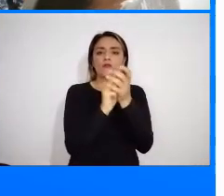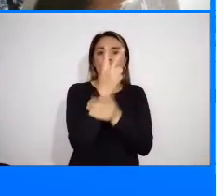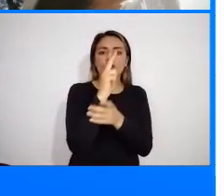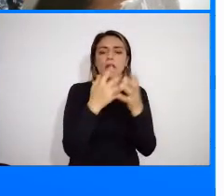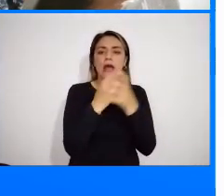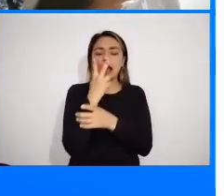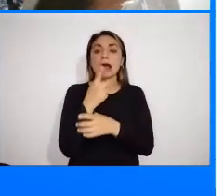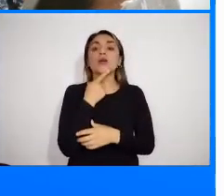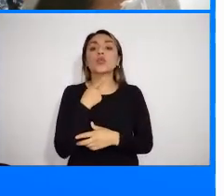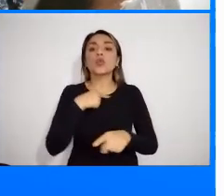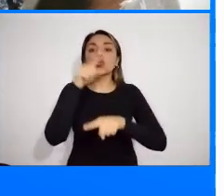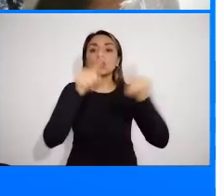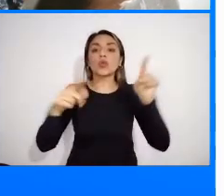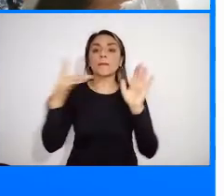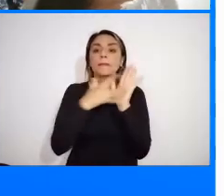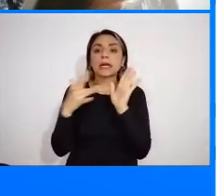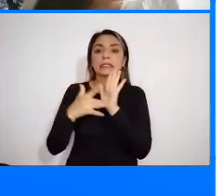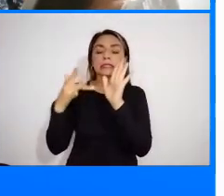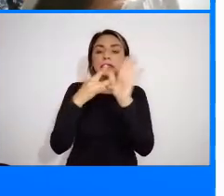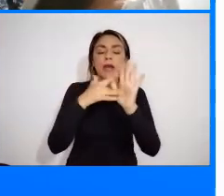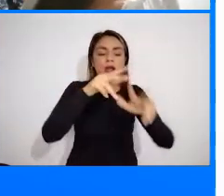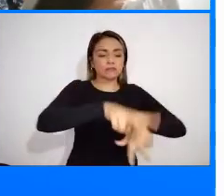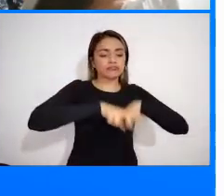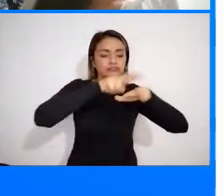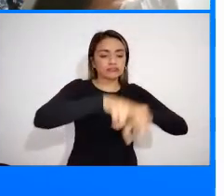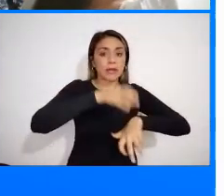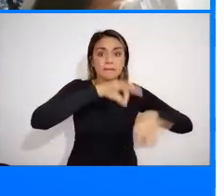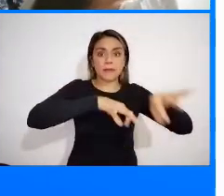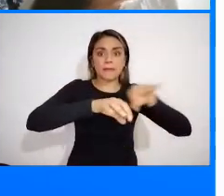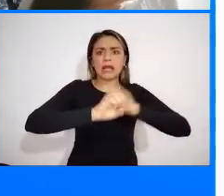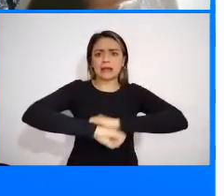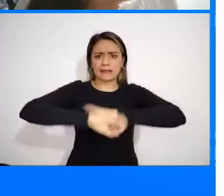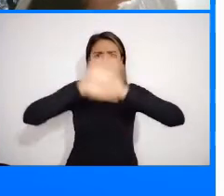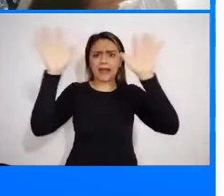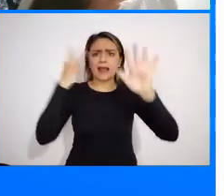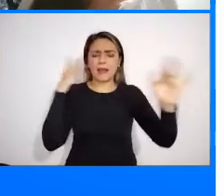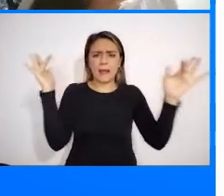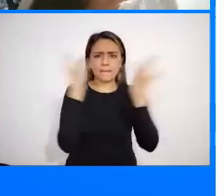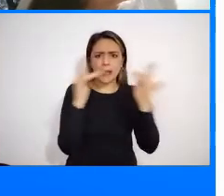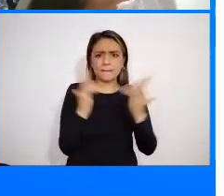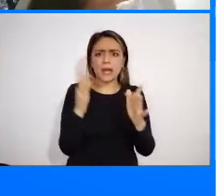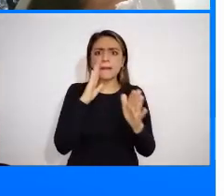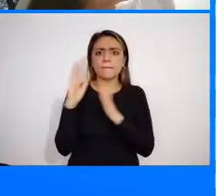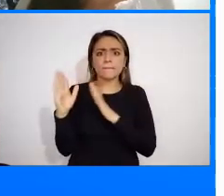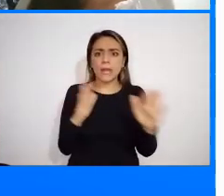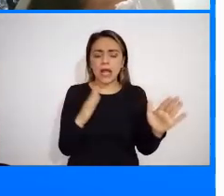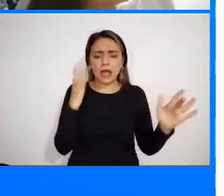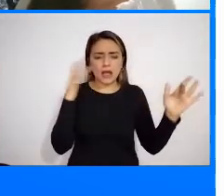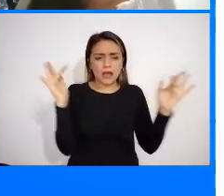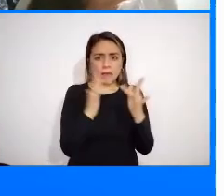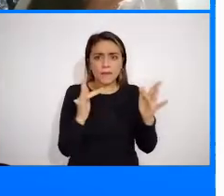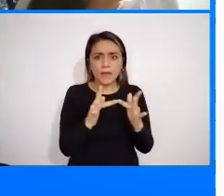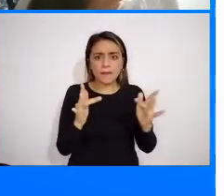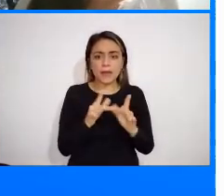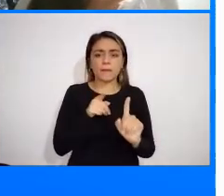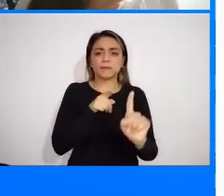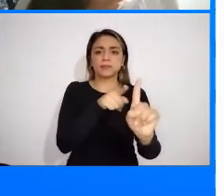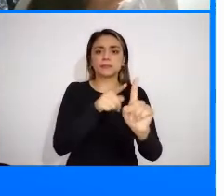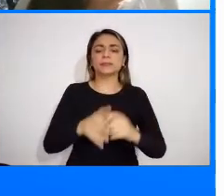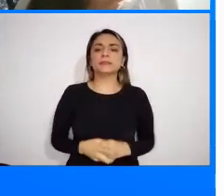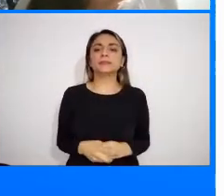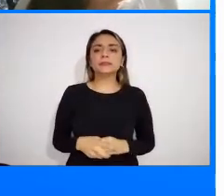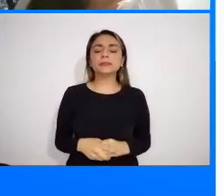les gusta participar y sembrar, claro, todo adecuadamente planificado y adecuadamente dirigido.